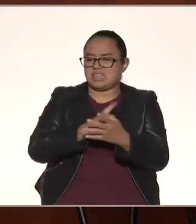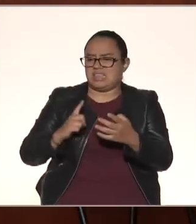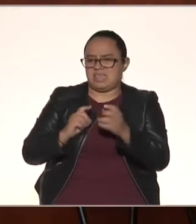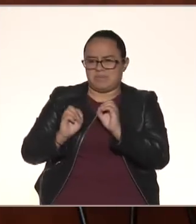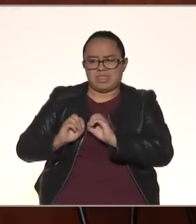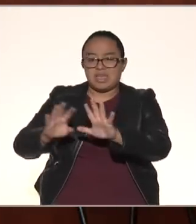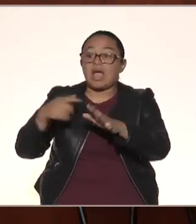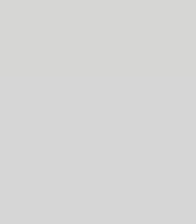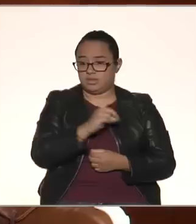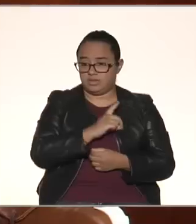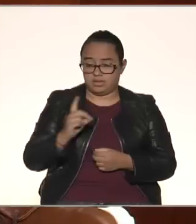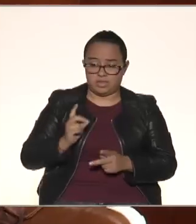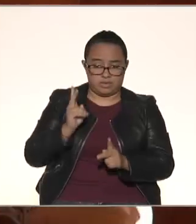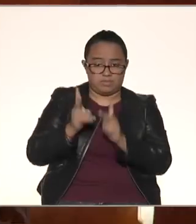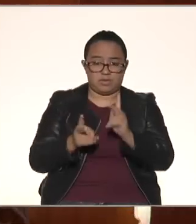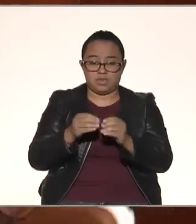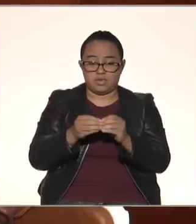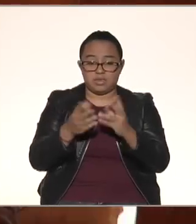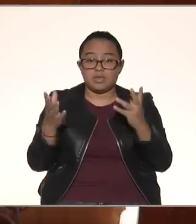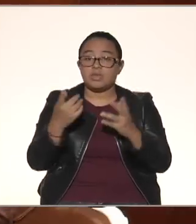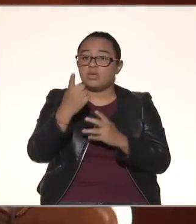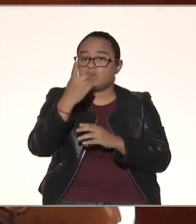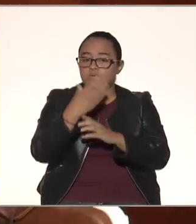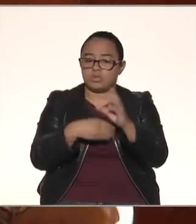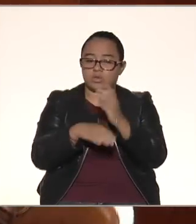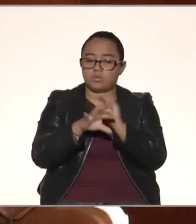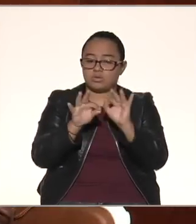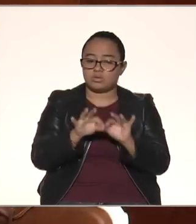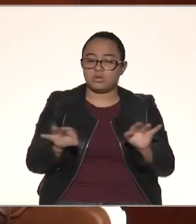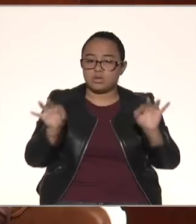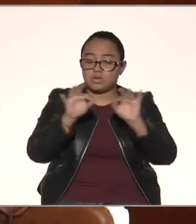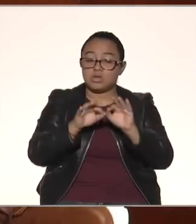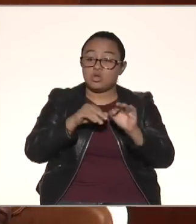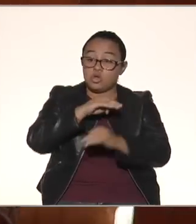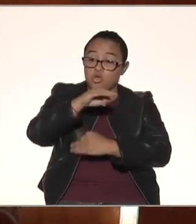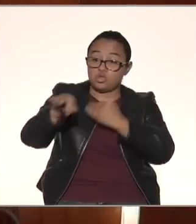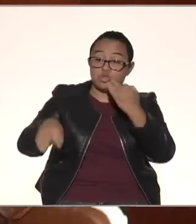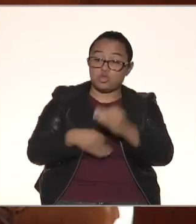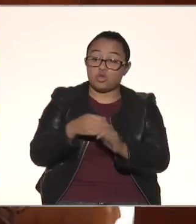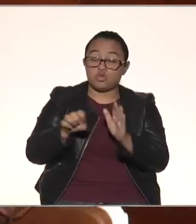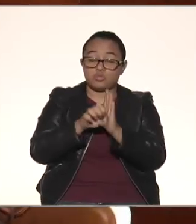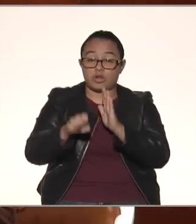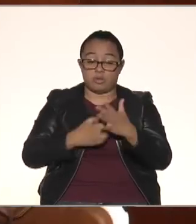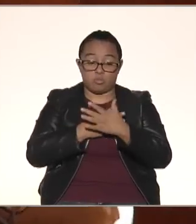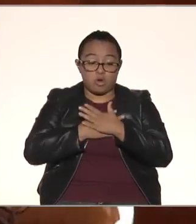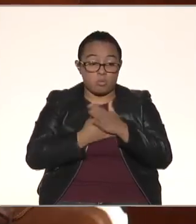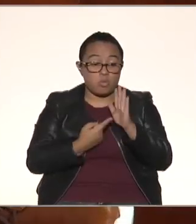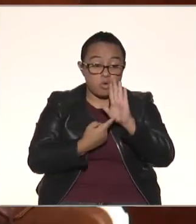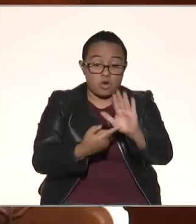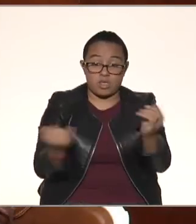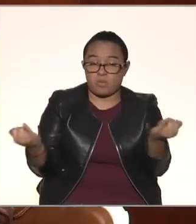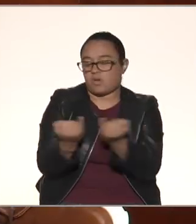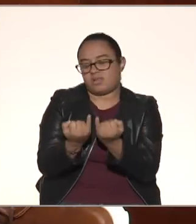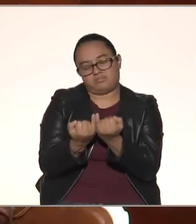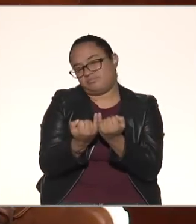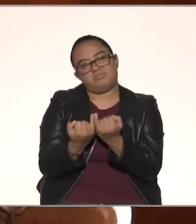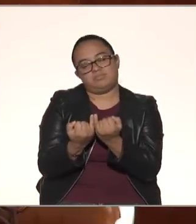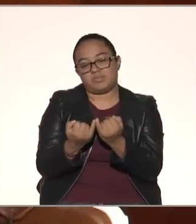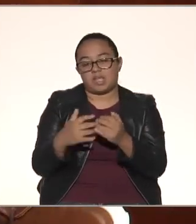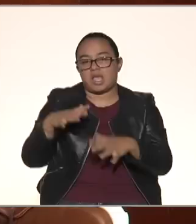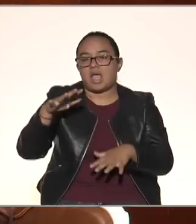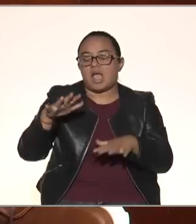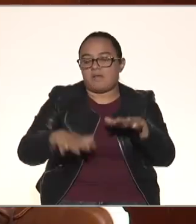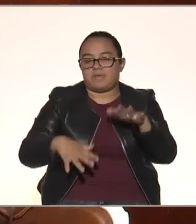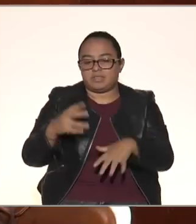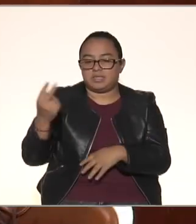que podemos darle a la pareja. Y hay un punto importante, no todos tenemos la misma forma de expresar el amor, entonces de pronto hay que